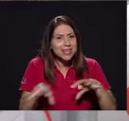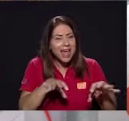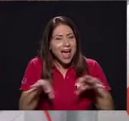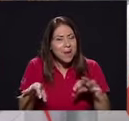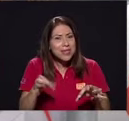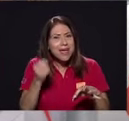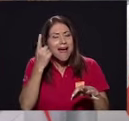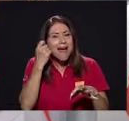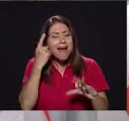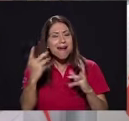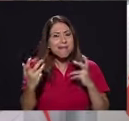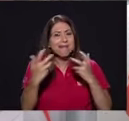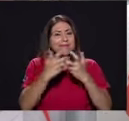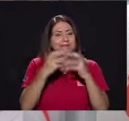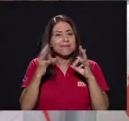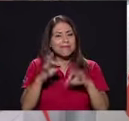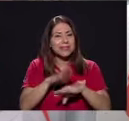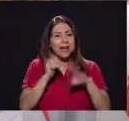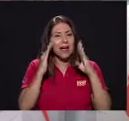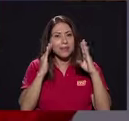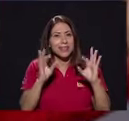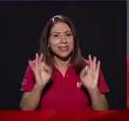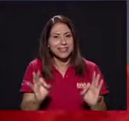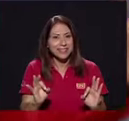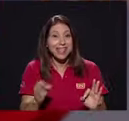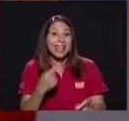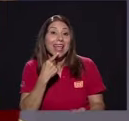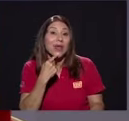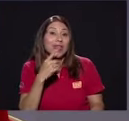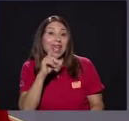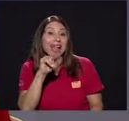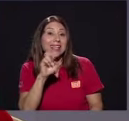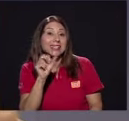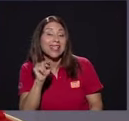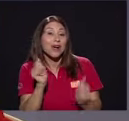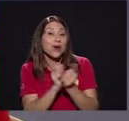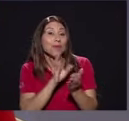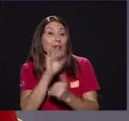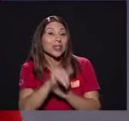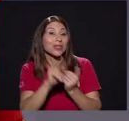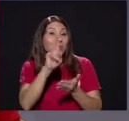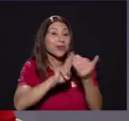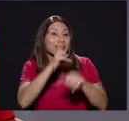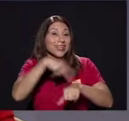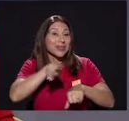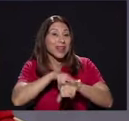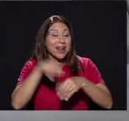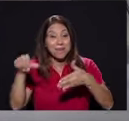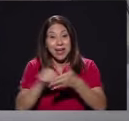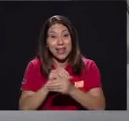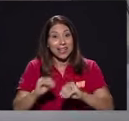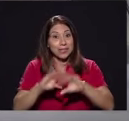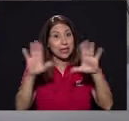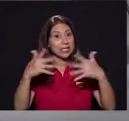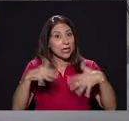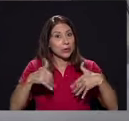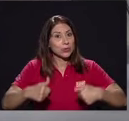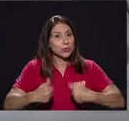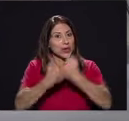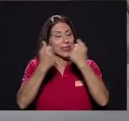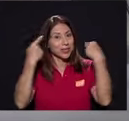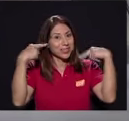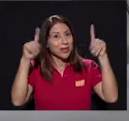dinámica, amigable y Entendible. atractiva. Y a todos. Que lo diga Cristian con el proyecto Sí, Universidad Cristian. Nacional, la página de transparencia, fue todo un Así reto es.